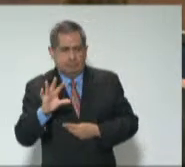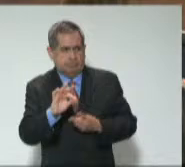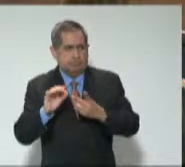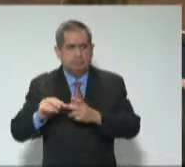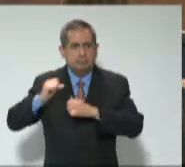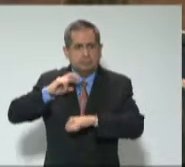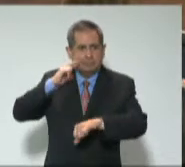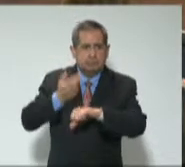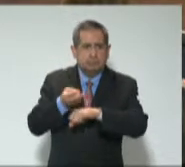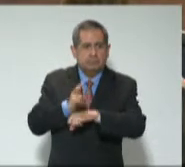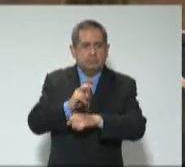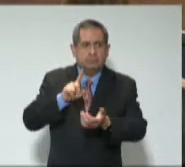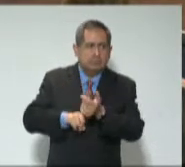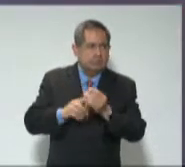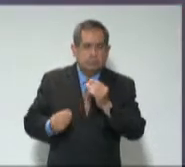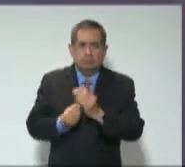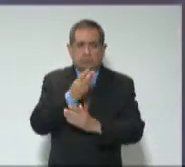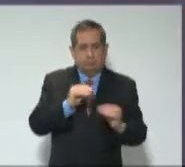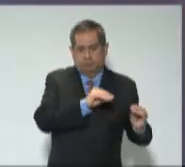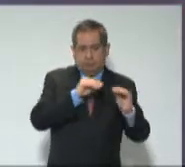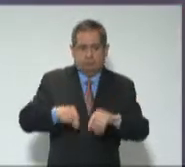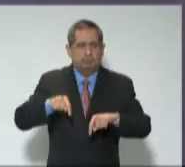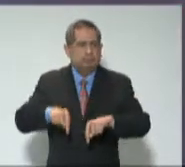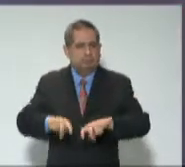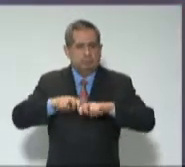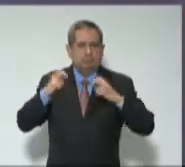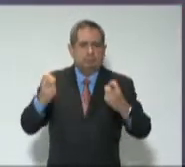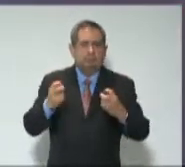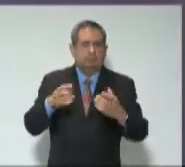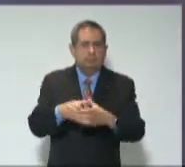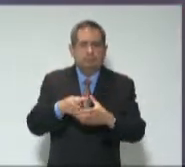comisionada y comisionado de este instituto